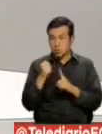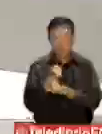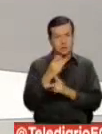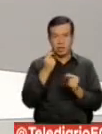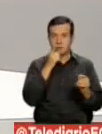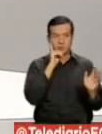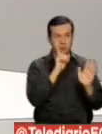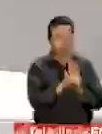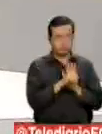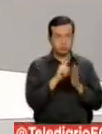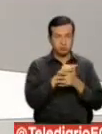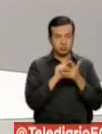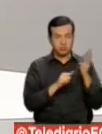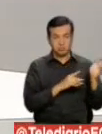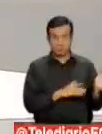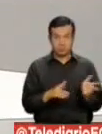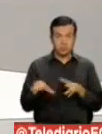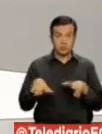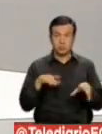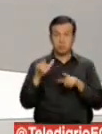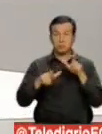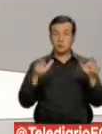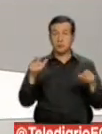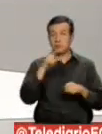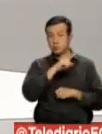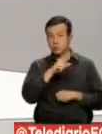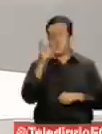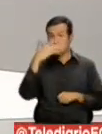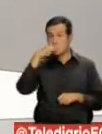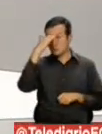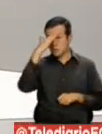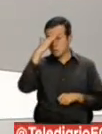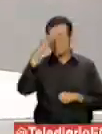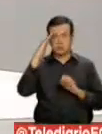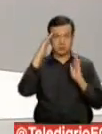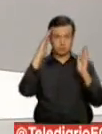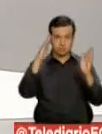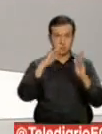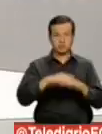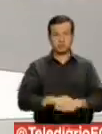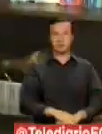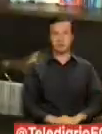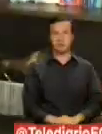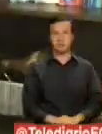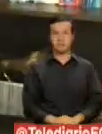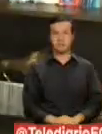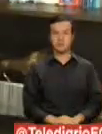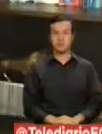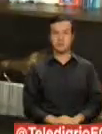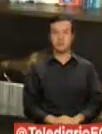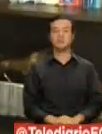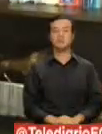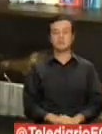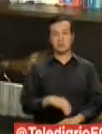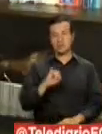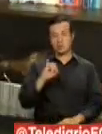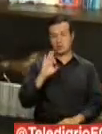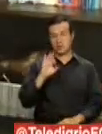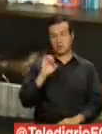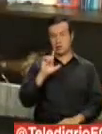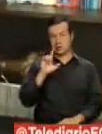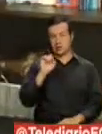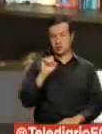Además, dan pautas de cómo debe actuar la población cuando conozca de estos casos. Violencia en definitiva. Ítalo Palacios,